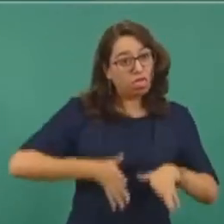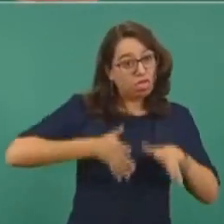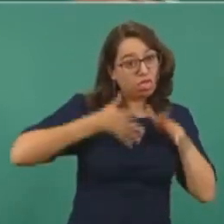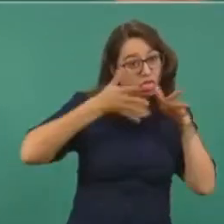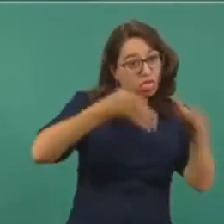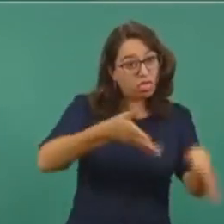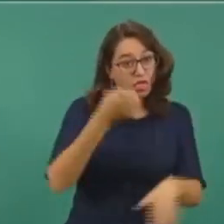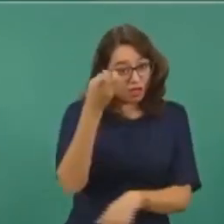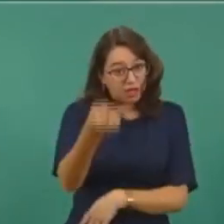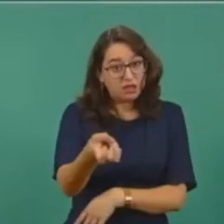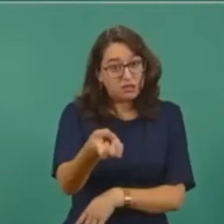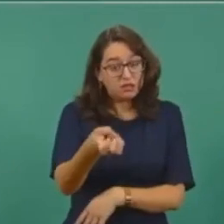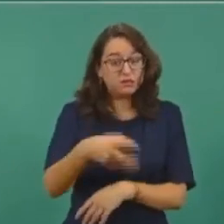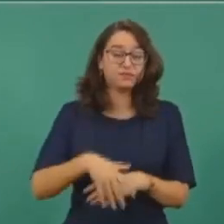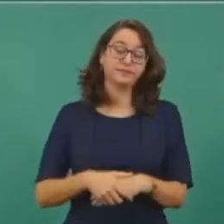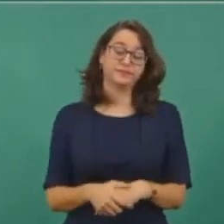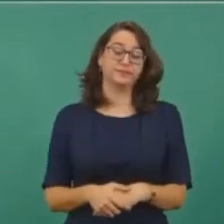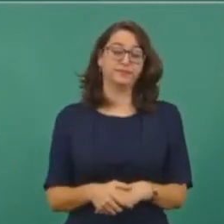Eso es.